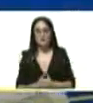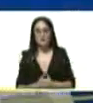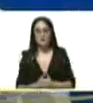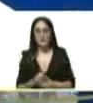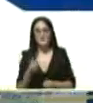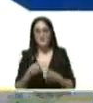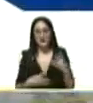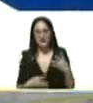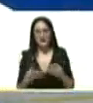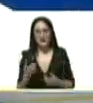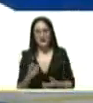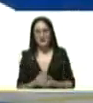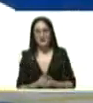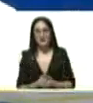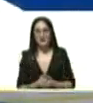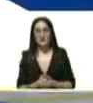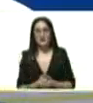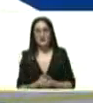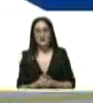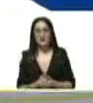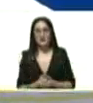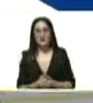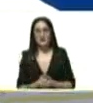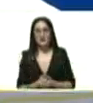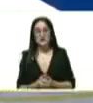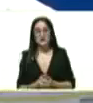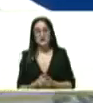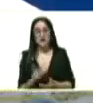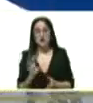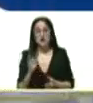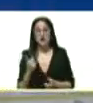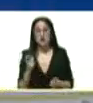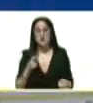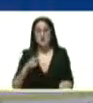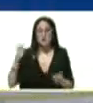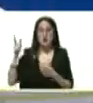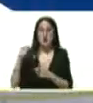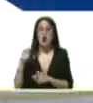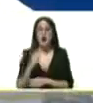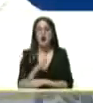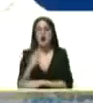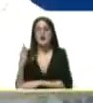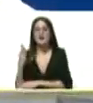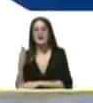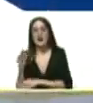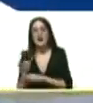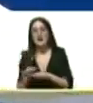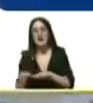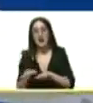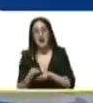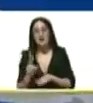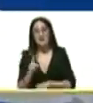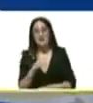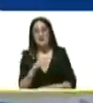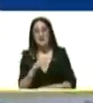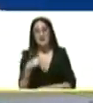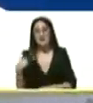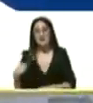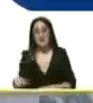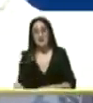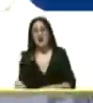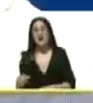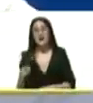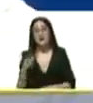primas y lograr no solamente las exportaciones a las Islas del Caribe, sino China, que es un gran consumidor de